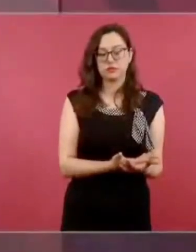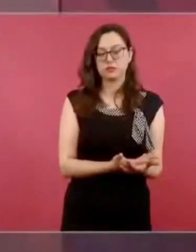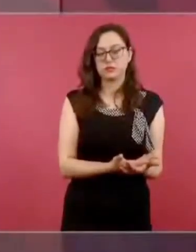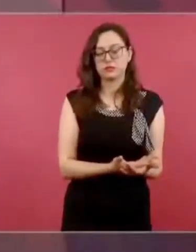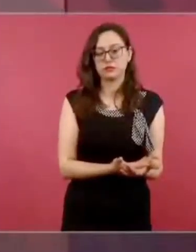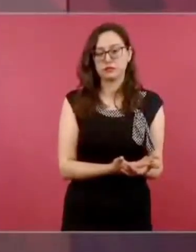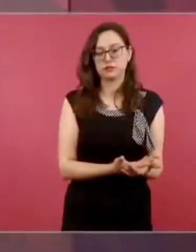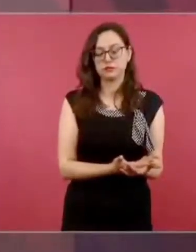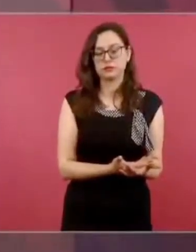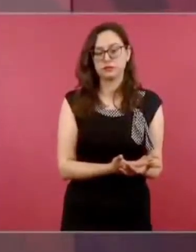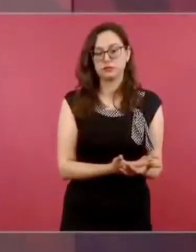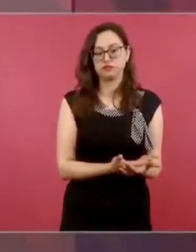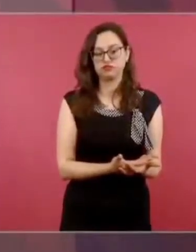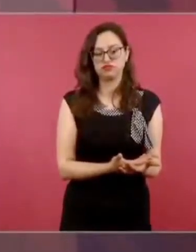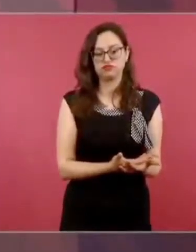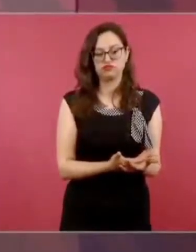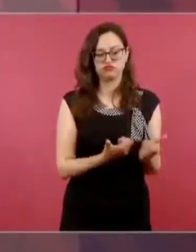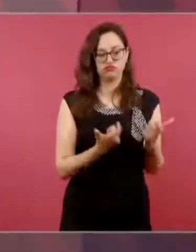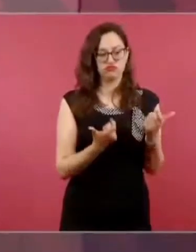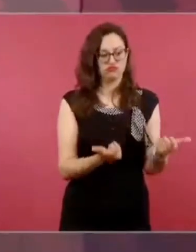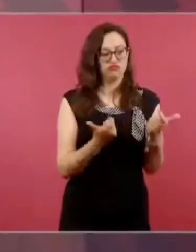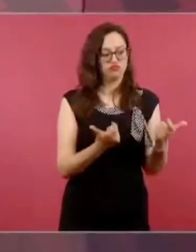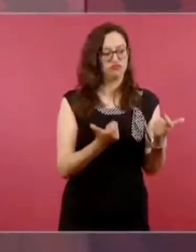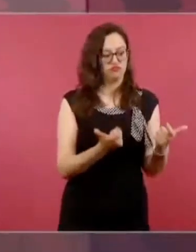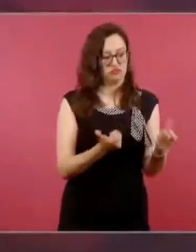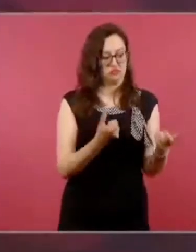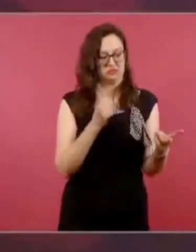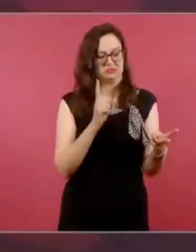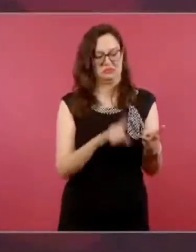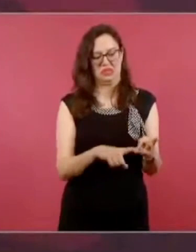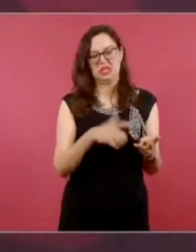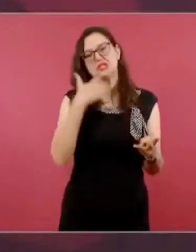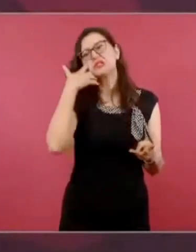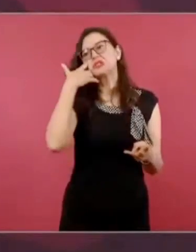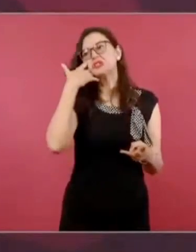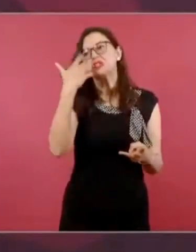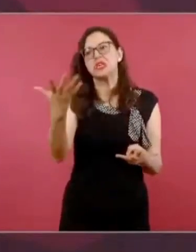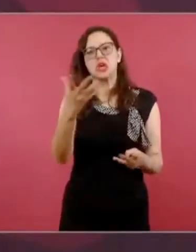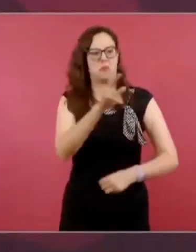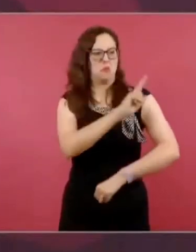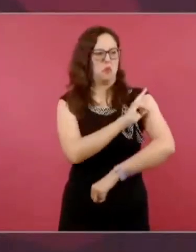la búsqueda del poder por el poder,